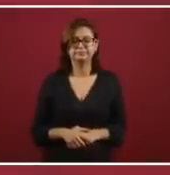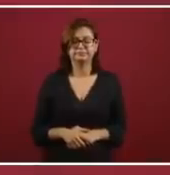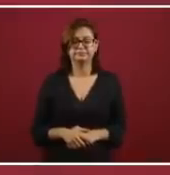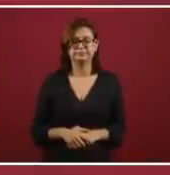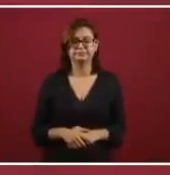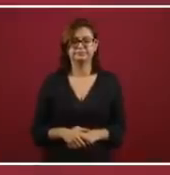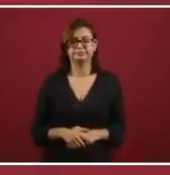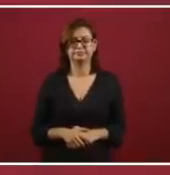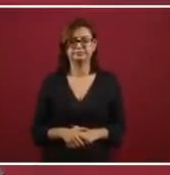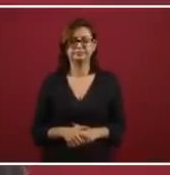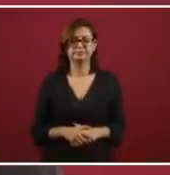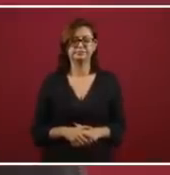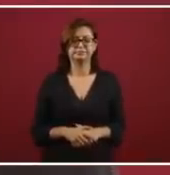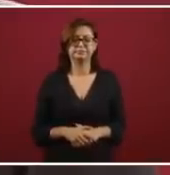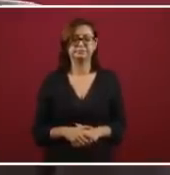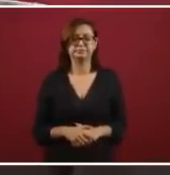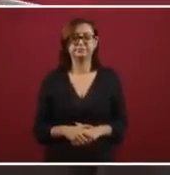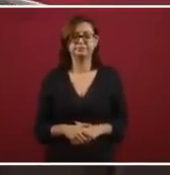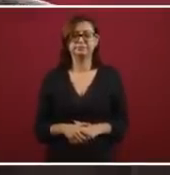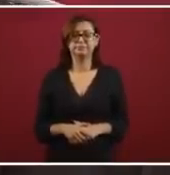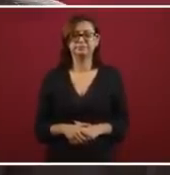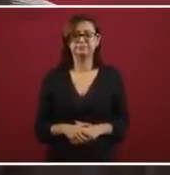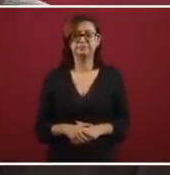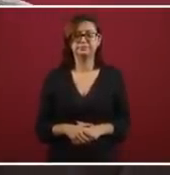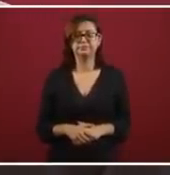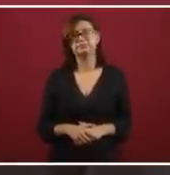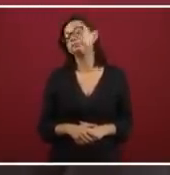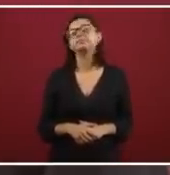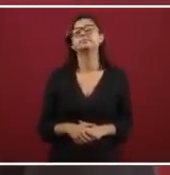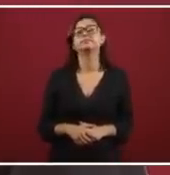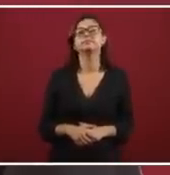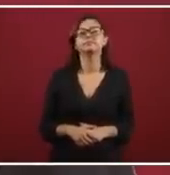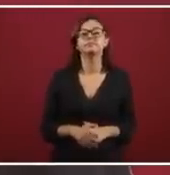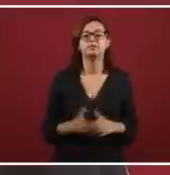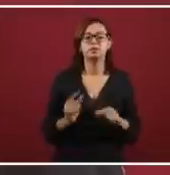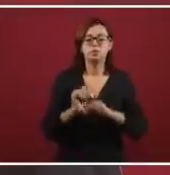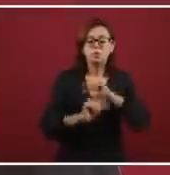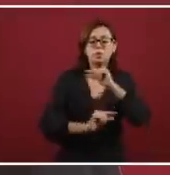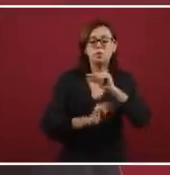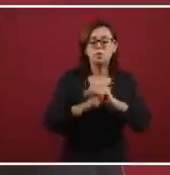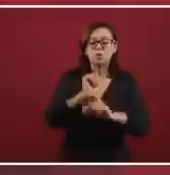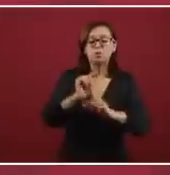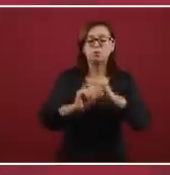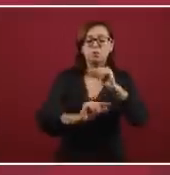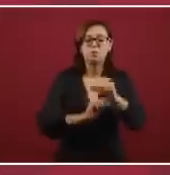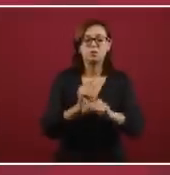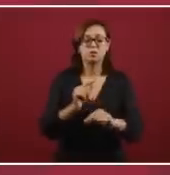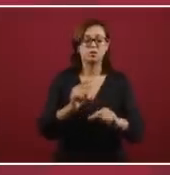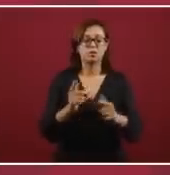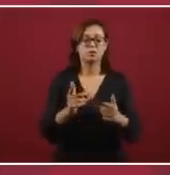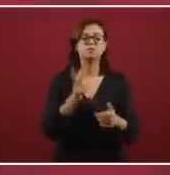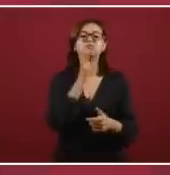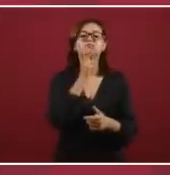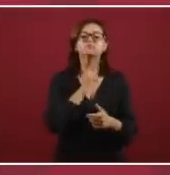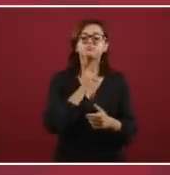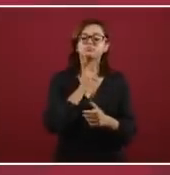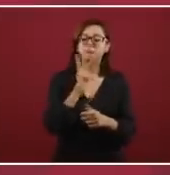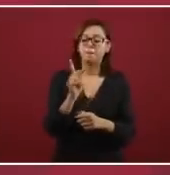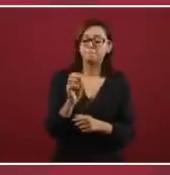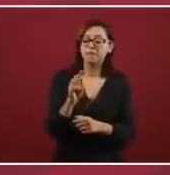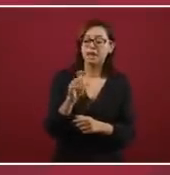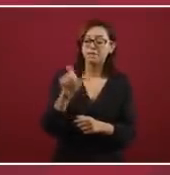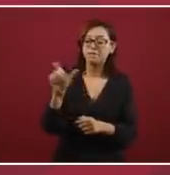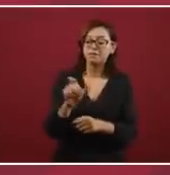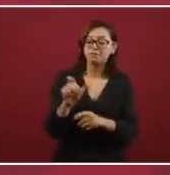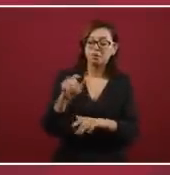de reserva para cuando terminaran de privatizar toda la